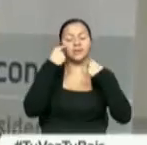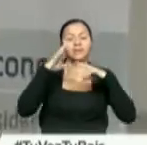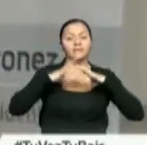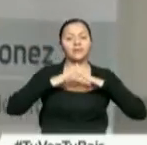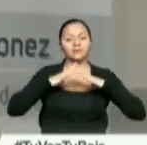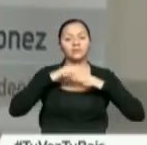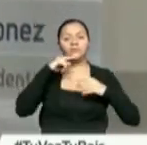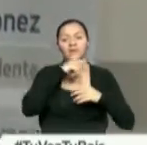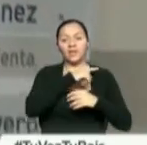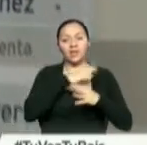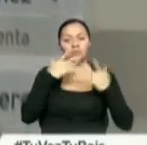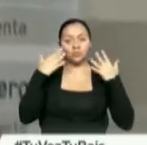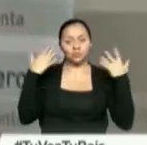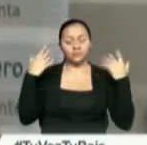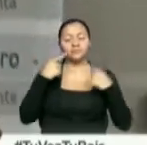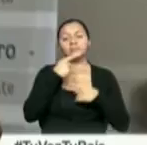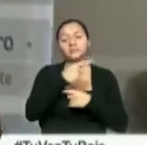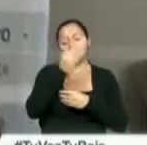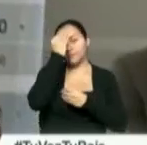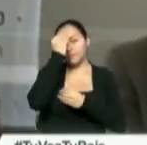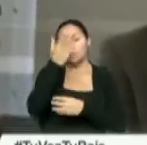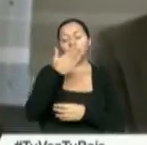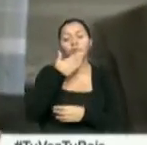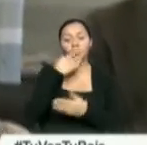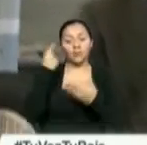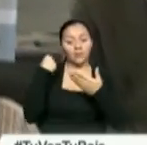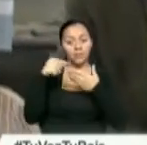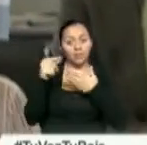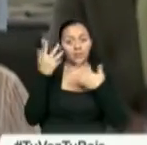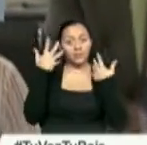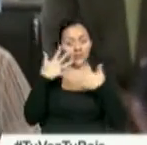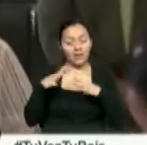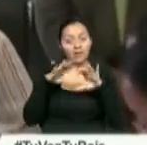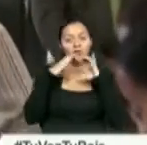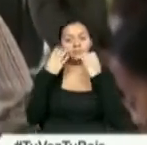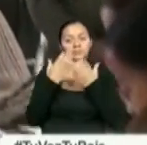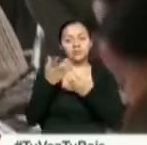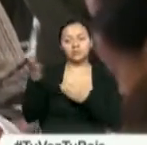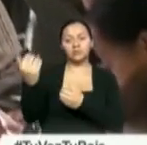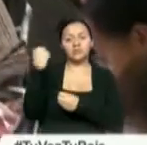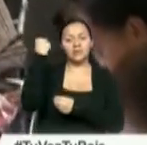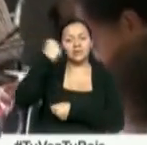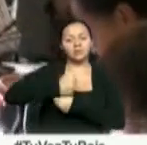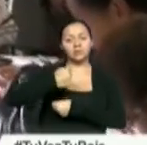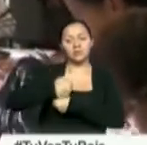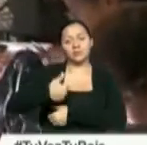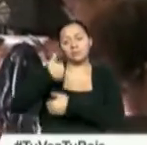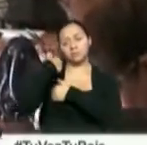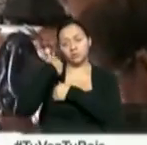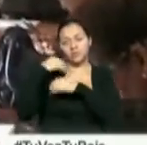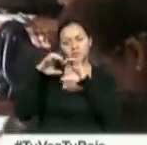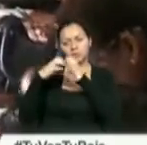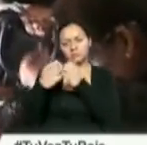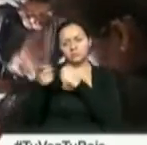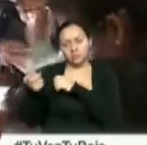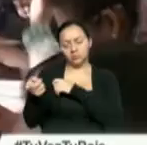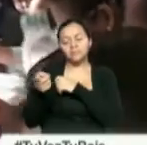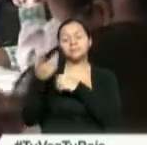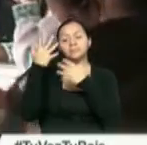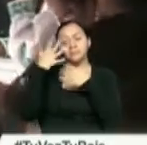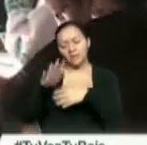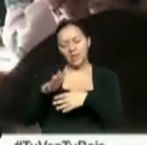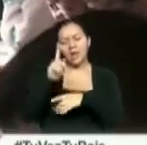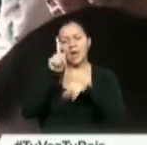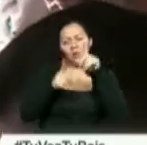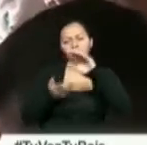debate tendrá como base el informe preparado y aprobado por la comisión de los derechos de los trabajadores luego de escuchar las opiniones y